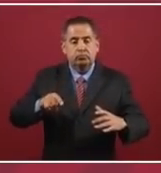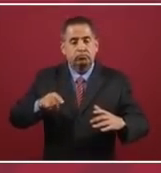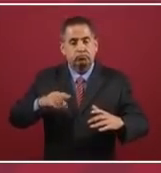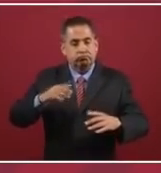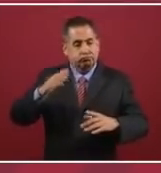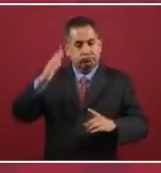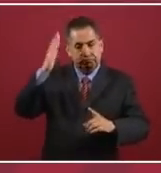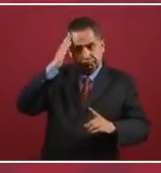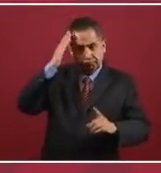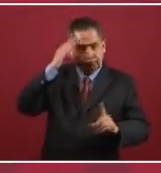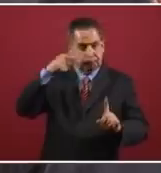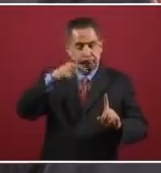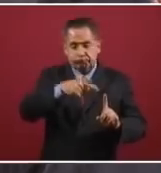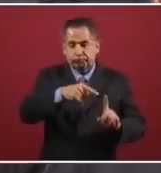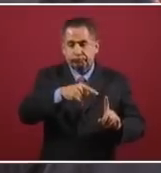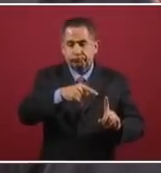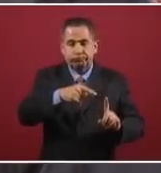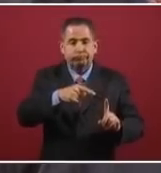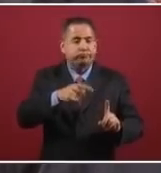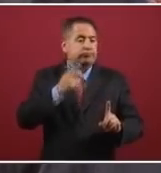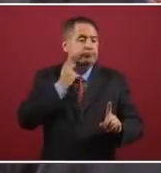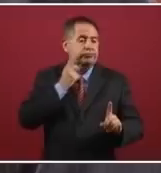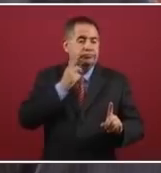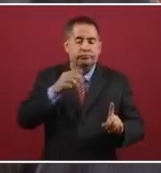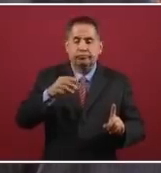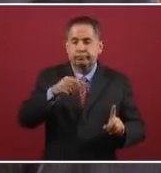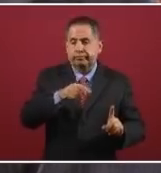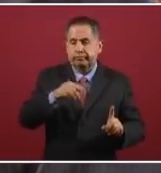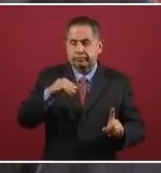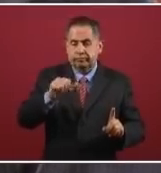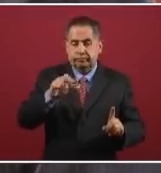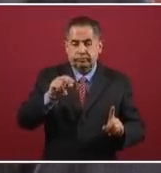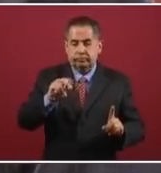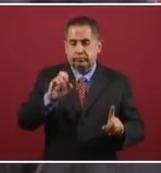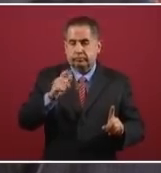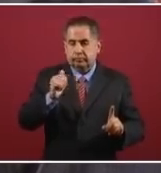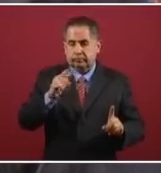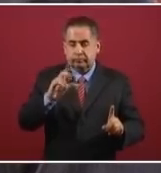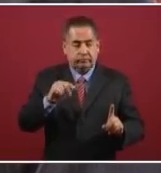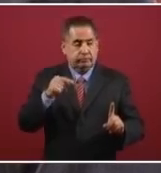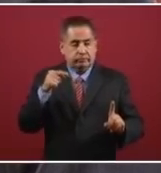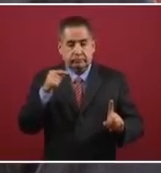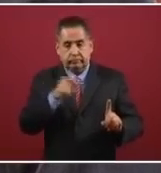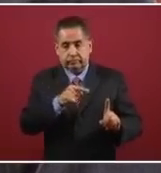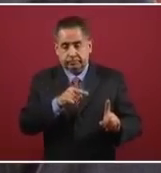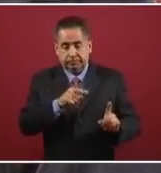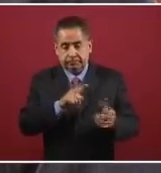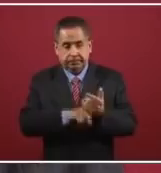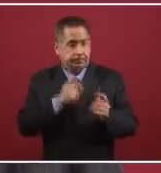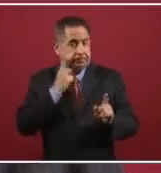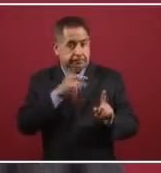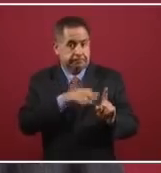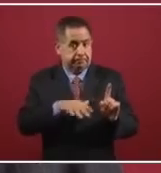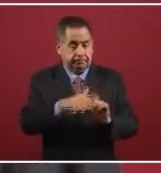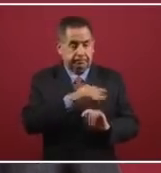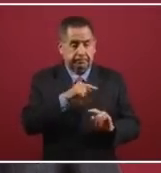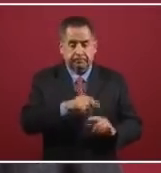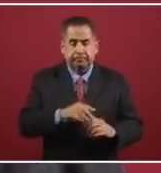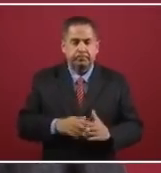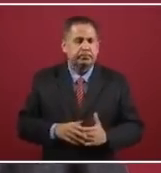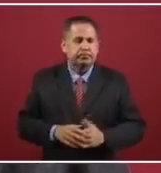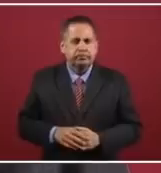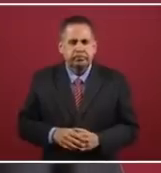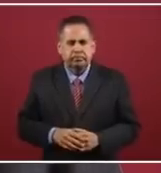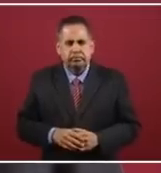dirigente de los legisladores, en este caso de los diputados, pues